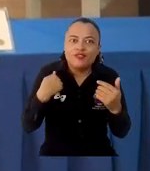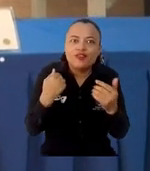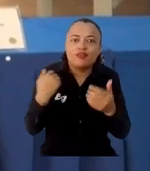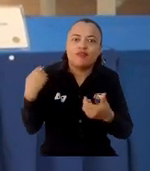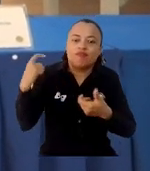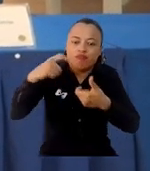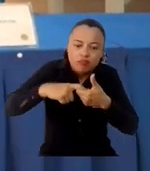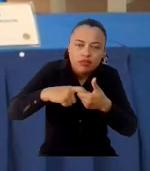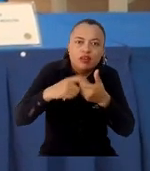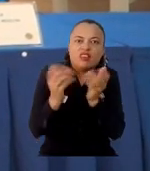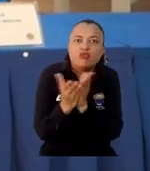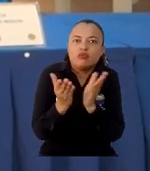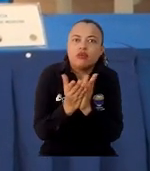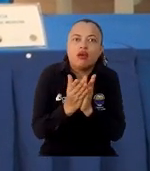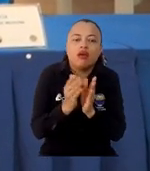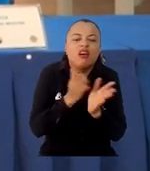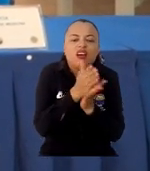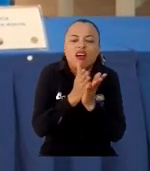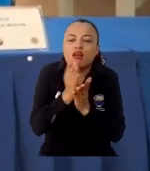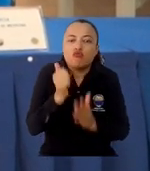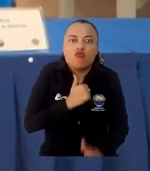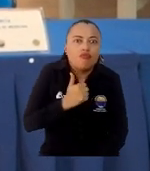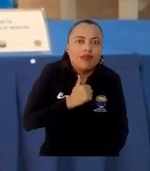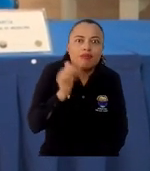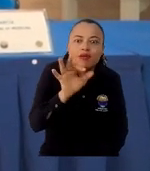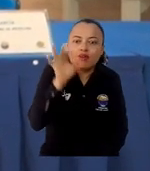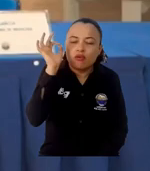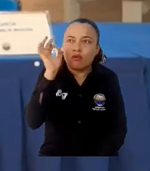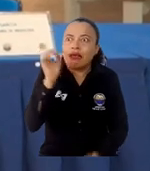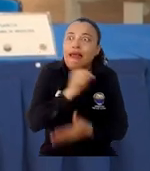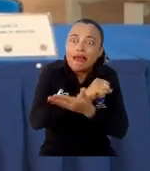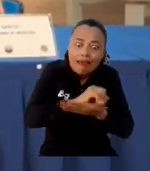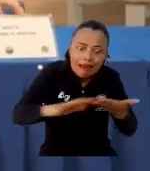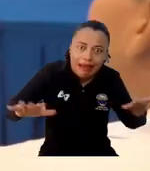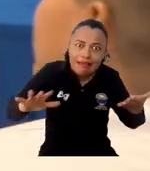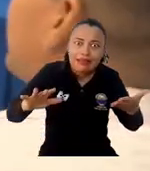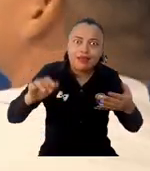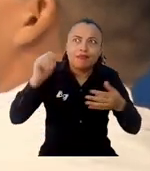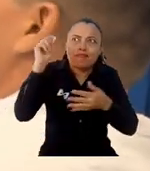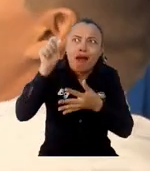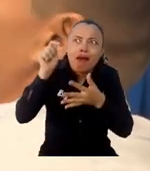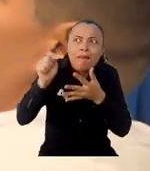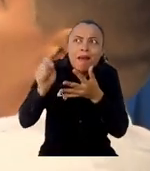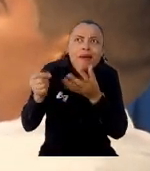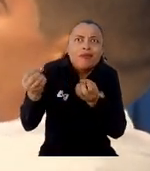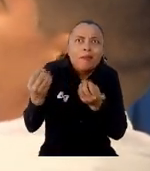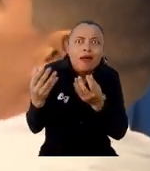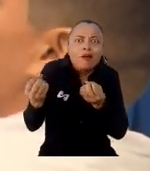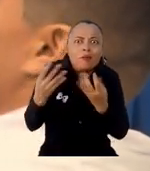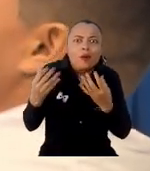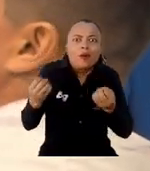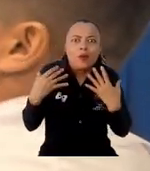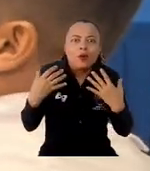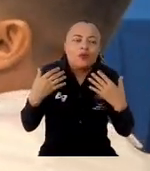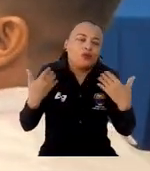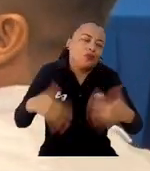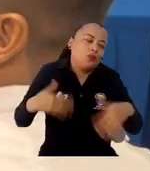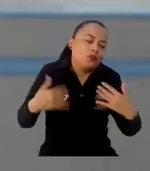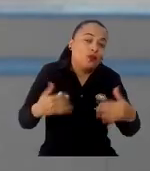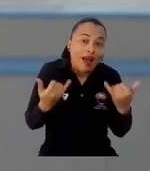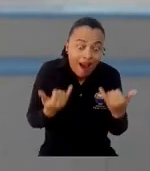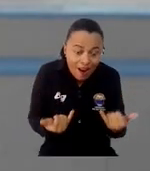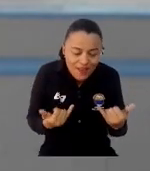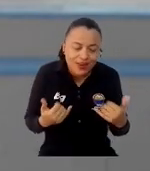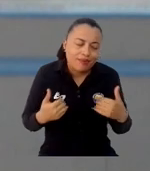pues saber que iba a poder estudiar la carrera que yo deseara iba a ser completamente gratuito y que iba a tener muchos